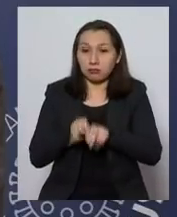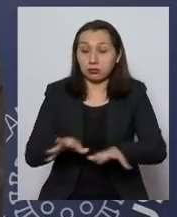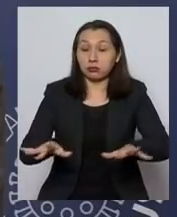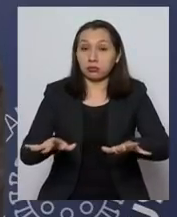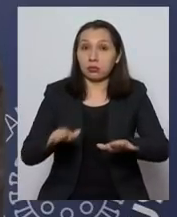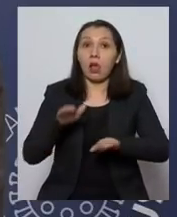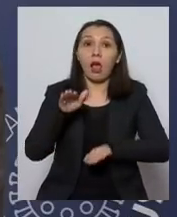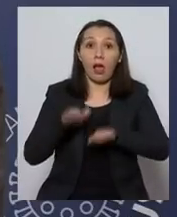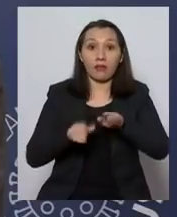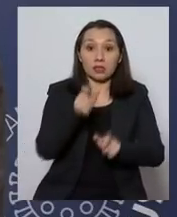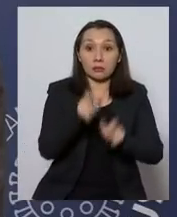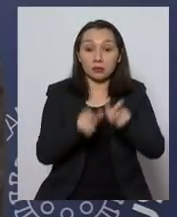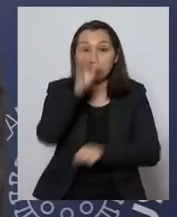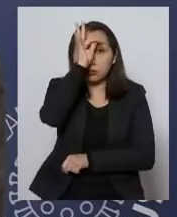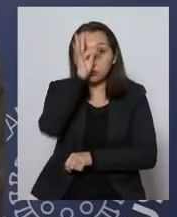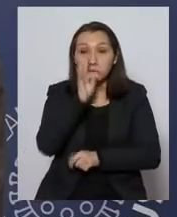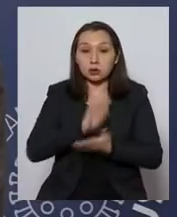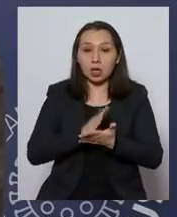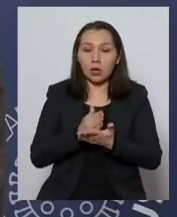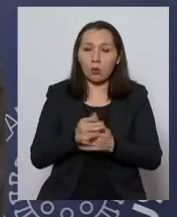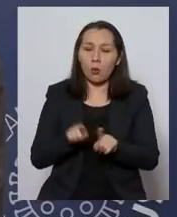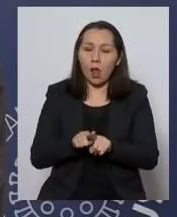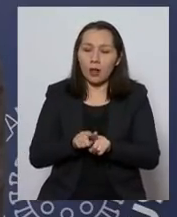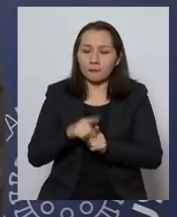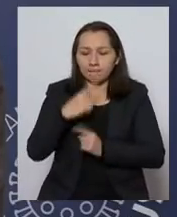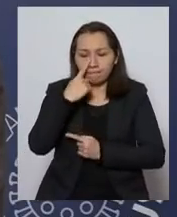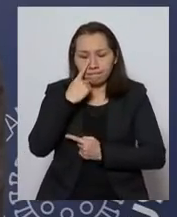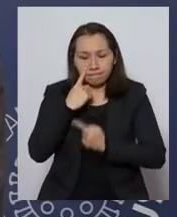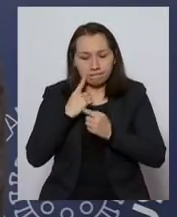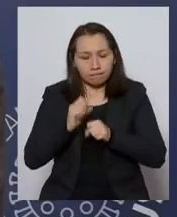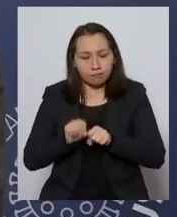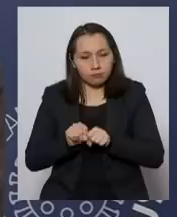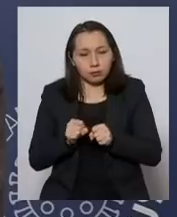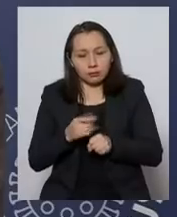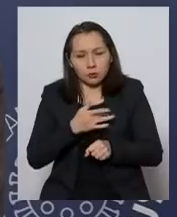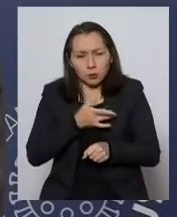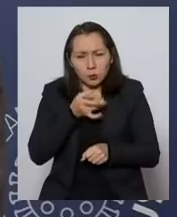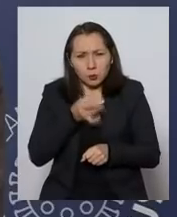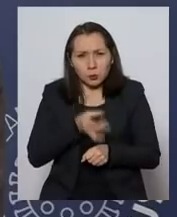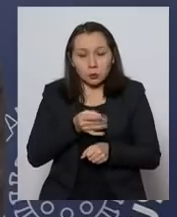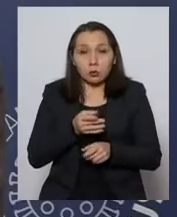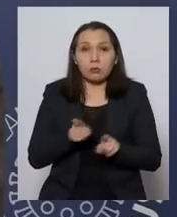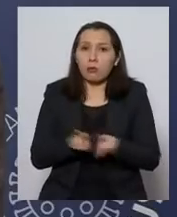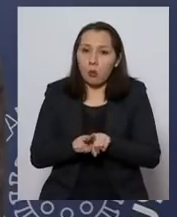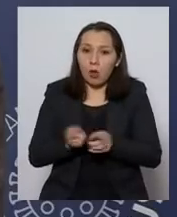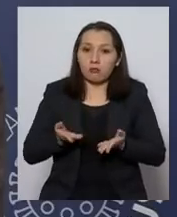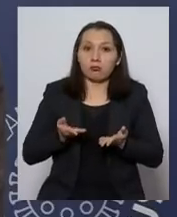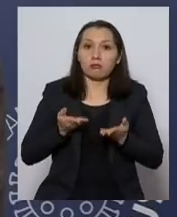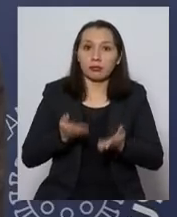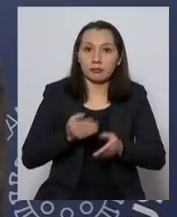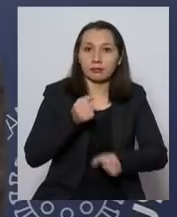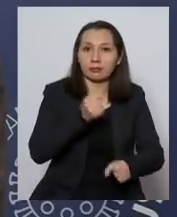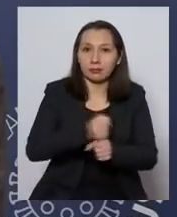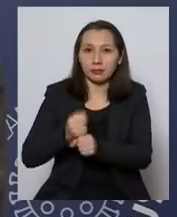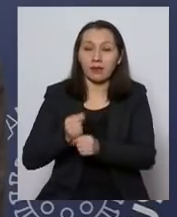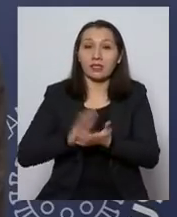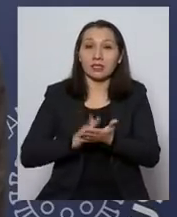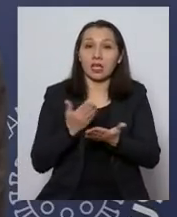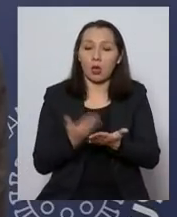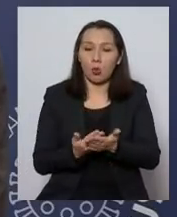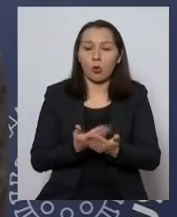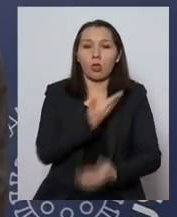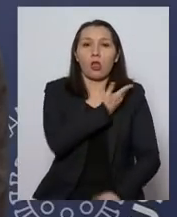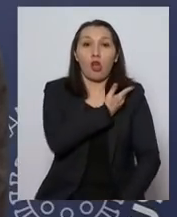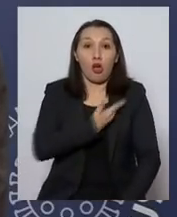hace a veces que las almas se quiebren, efectivamente, la disposición de los trabajadores de salud